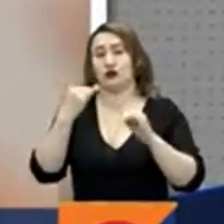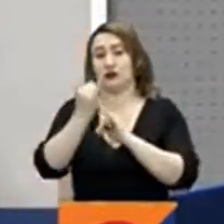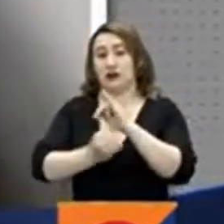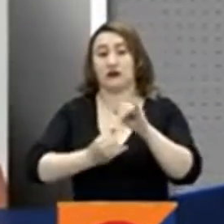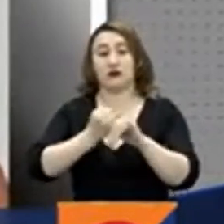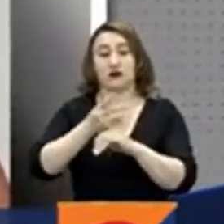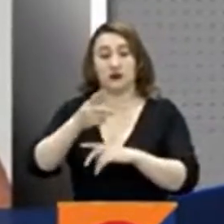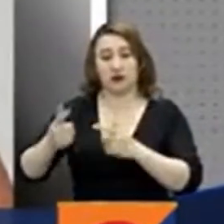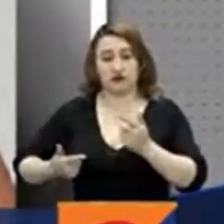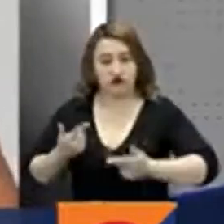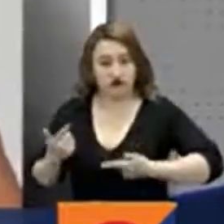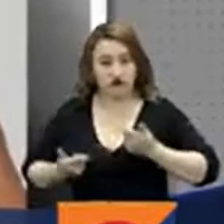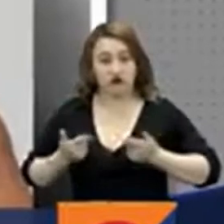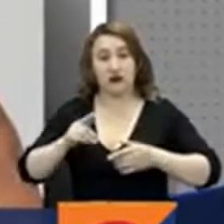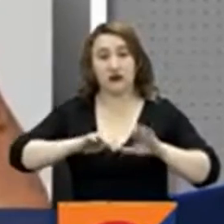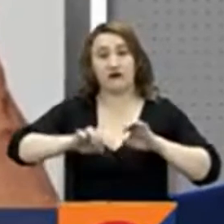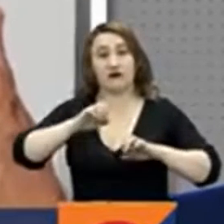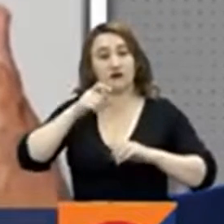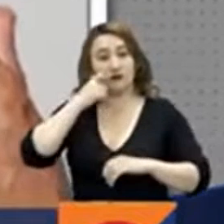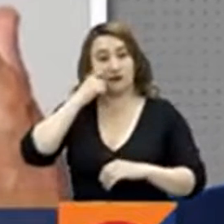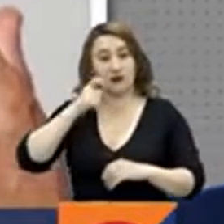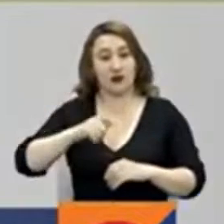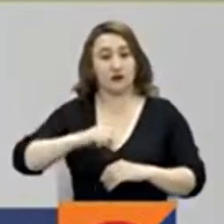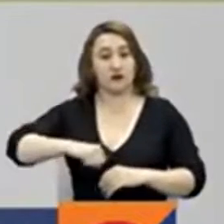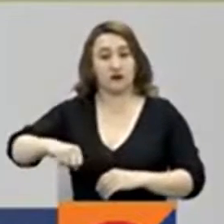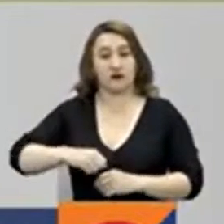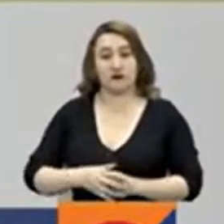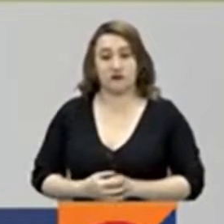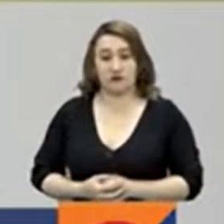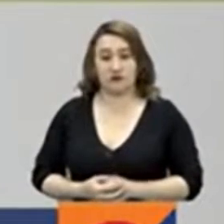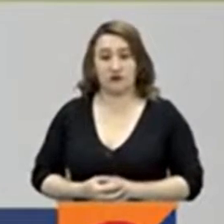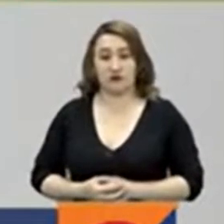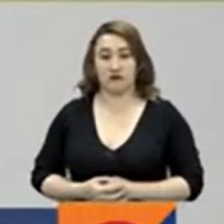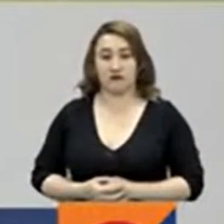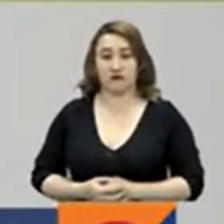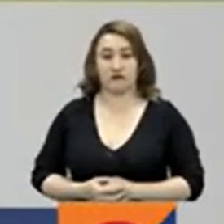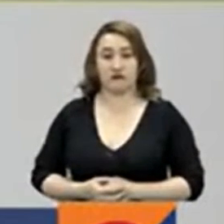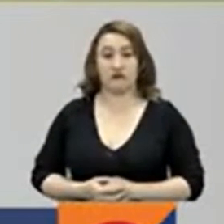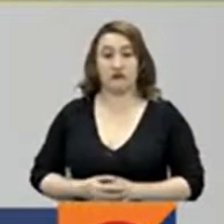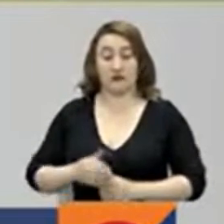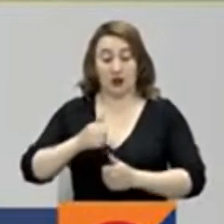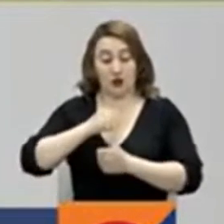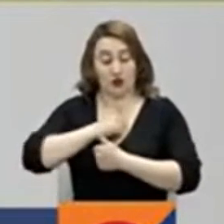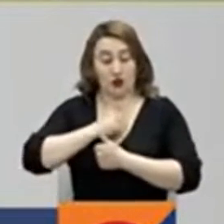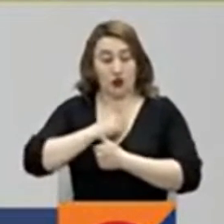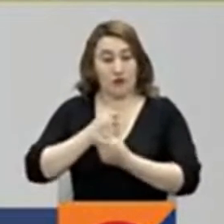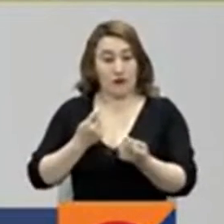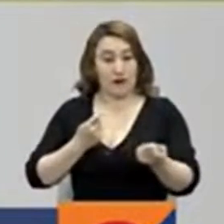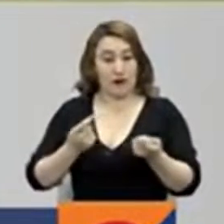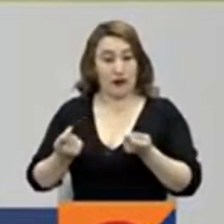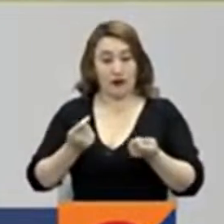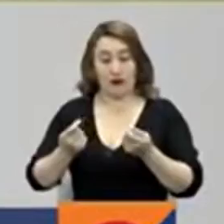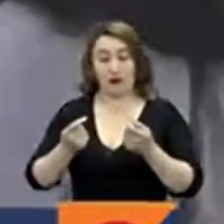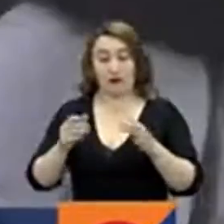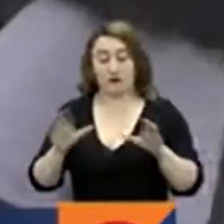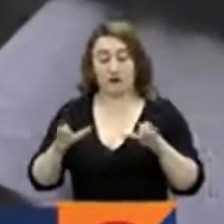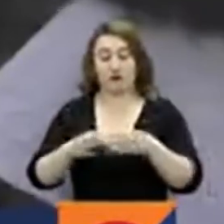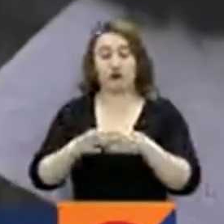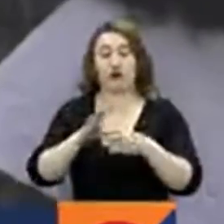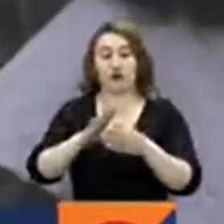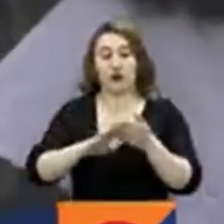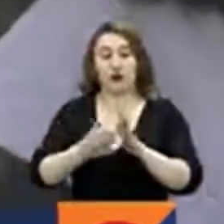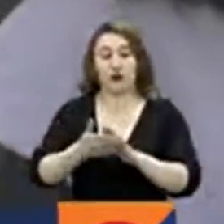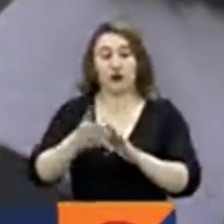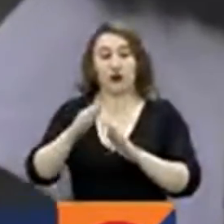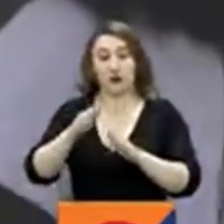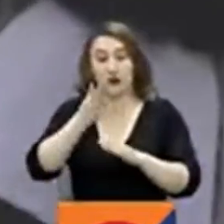su lucha en la defensa de los derechos humanos. El tema de autodeterminación y de autonomía de un pueblo indígena son